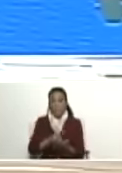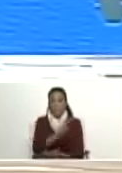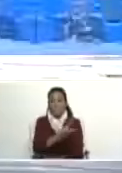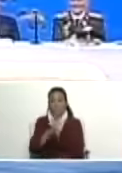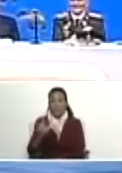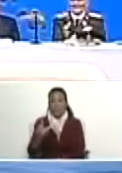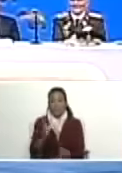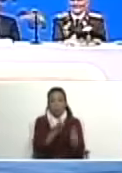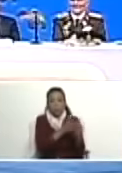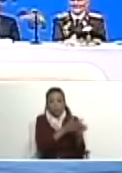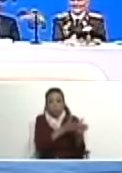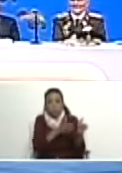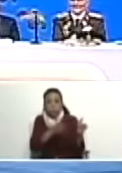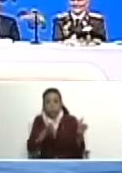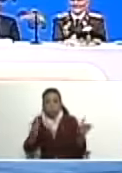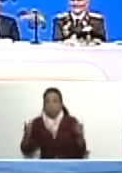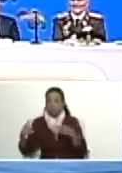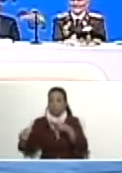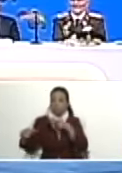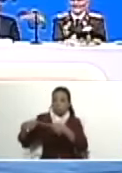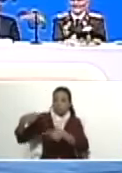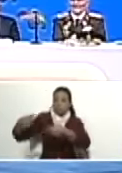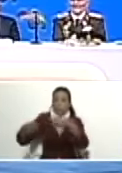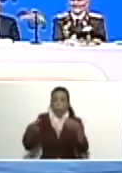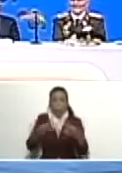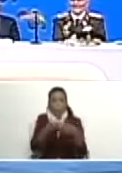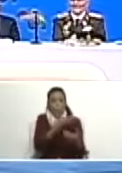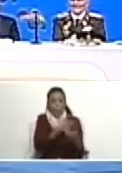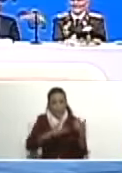ha pasado de generación en generación